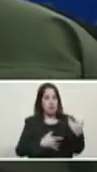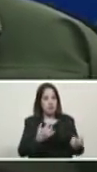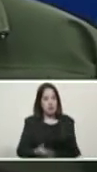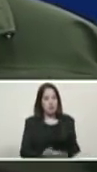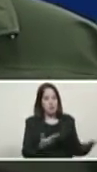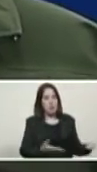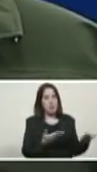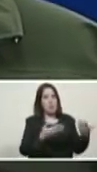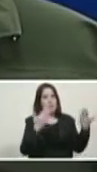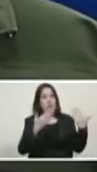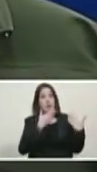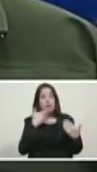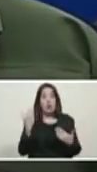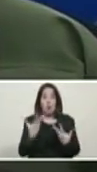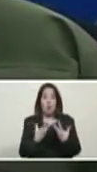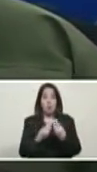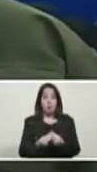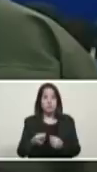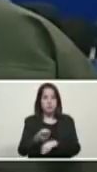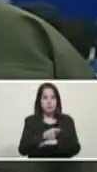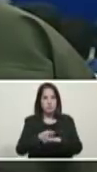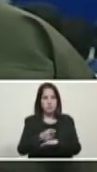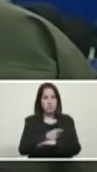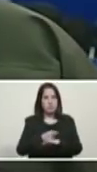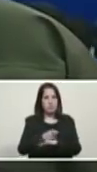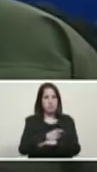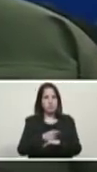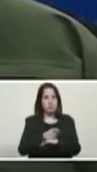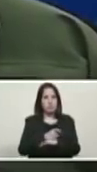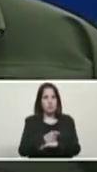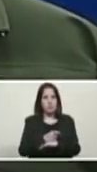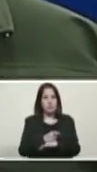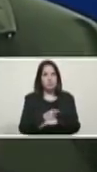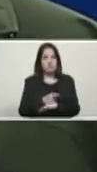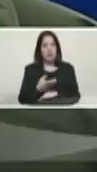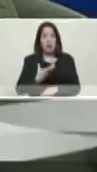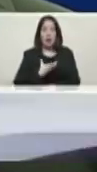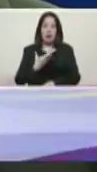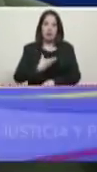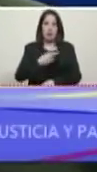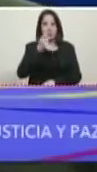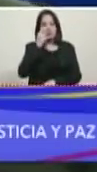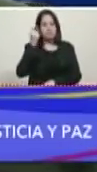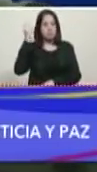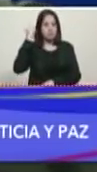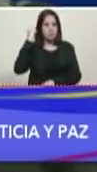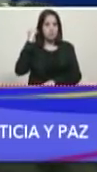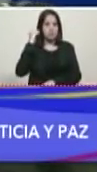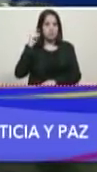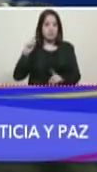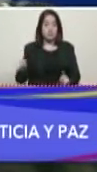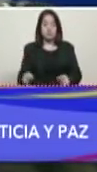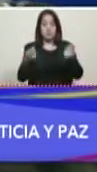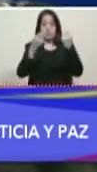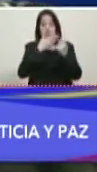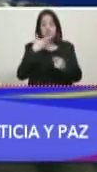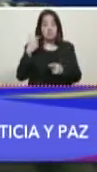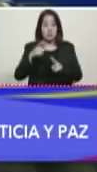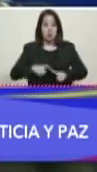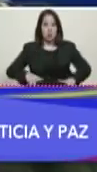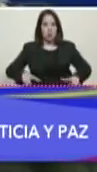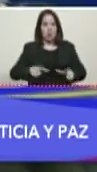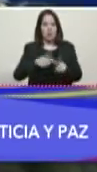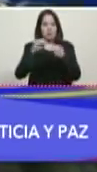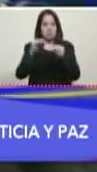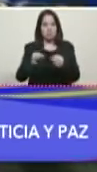alianza con los gobernadores gobernadoras alcaldía alcaldesa para que eso espacio una vez recuperado se convierta en espacio seguro para la